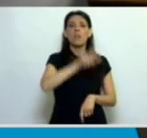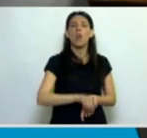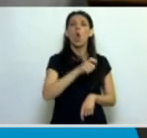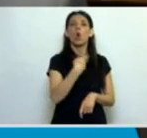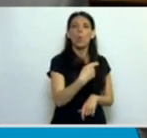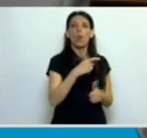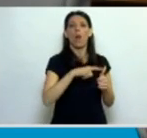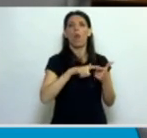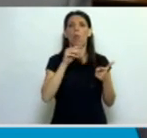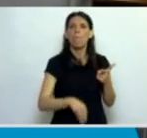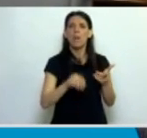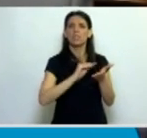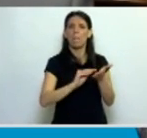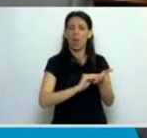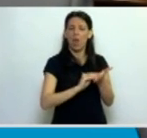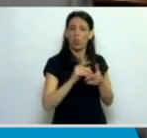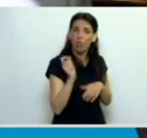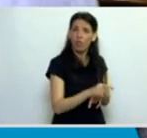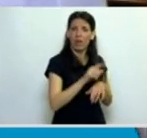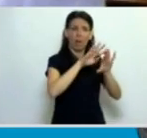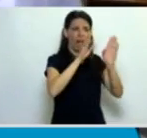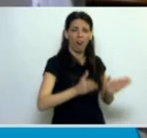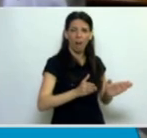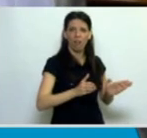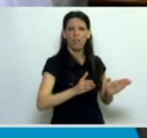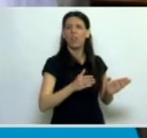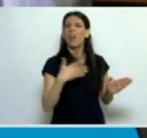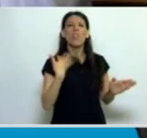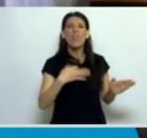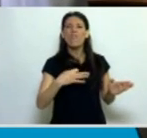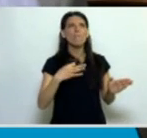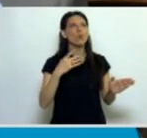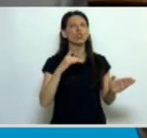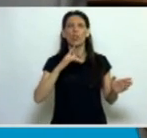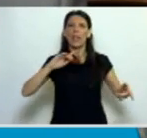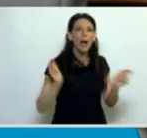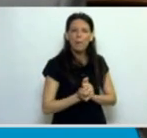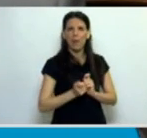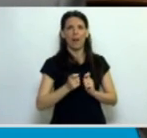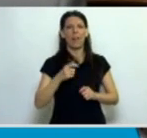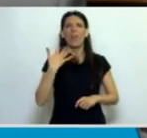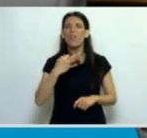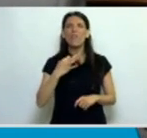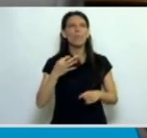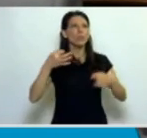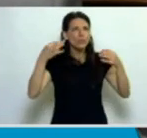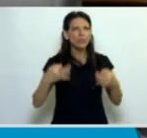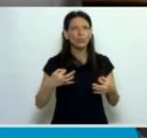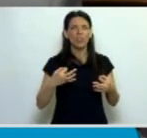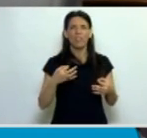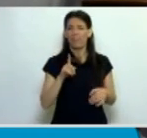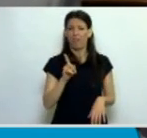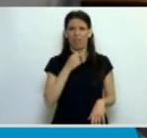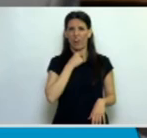lugar. Creemos que hay que tomar medidas de fondo y no planteamos esta